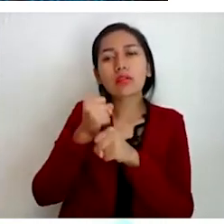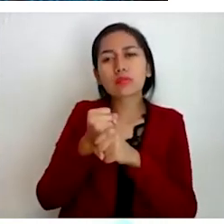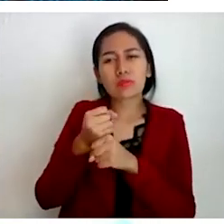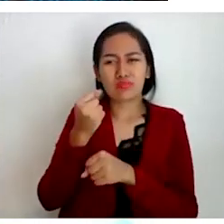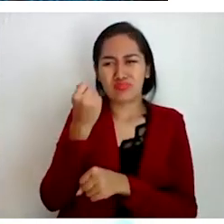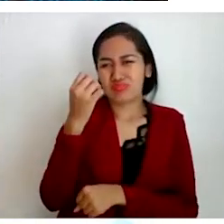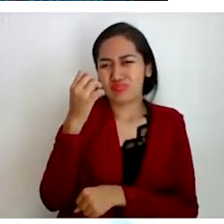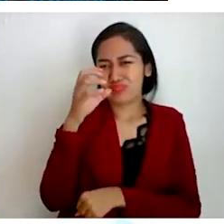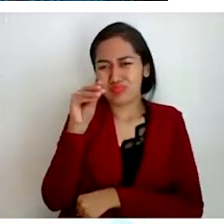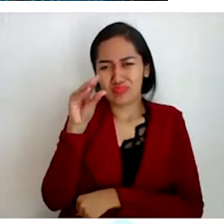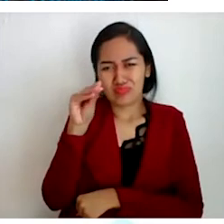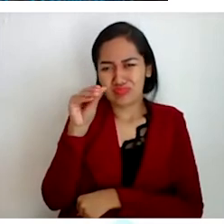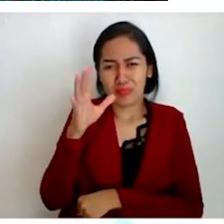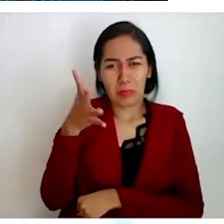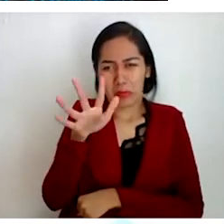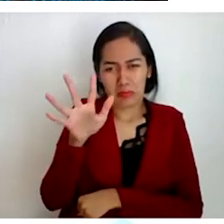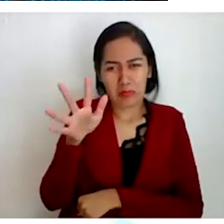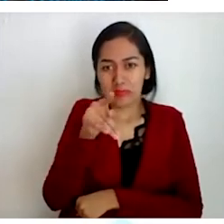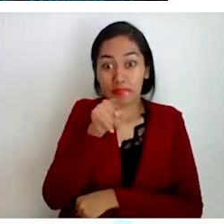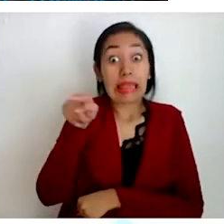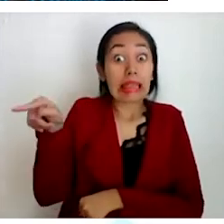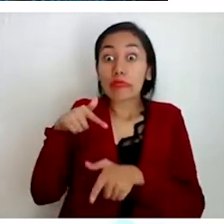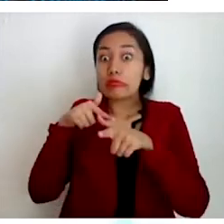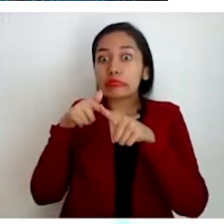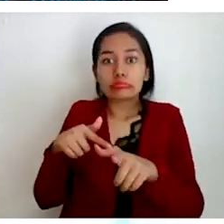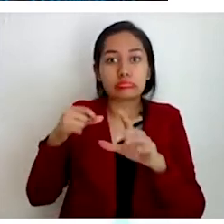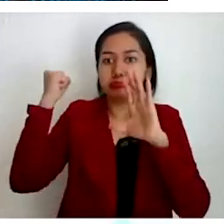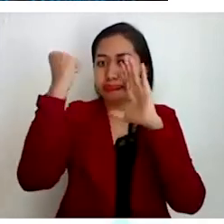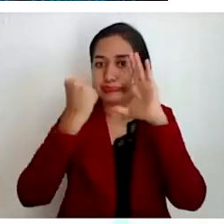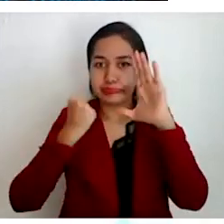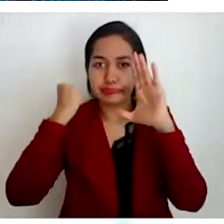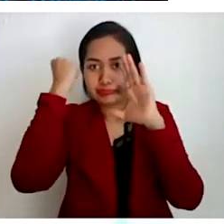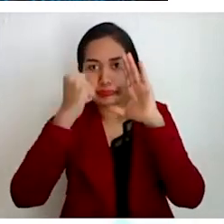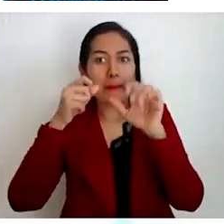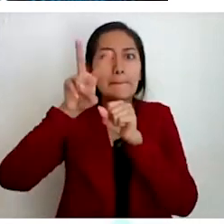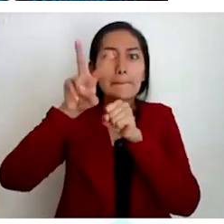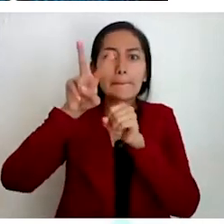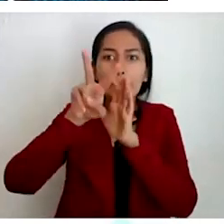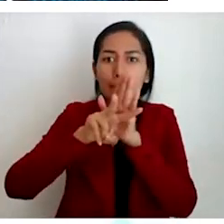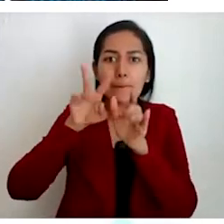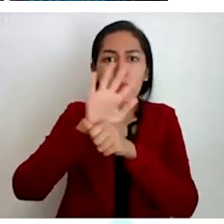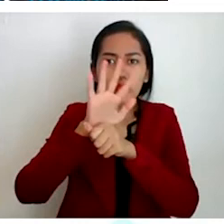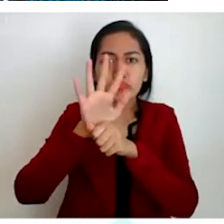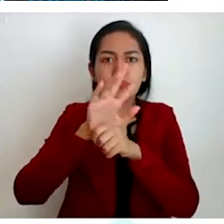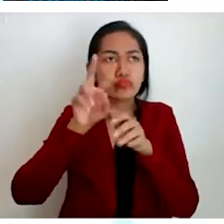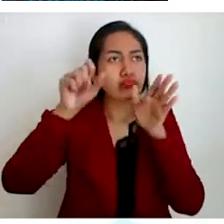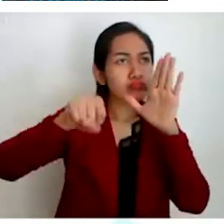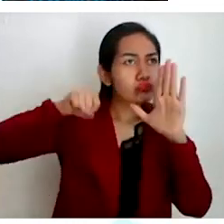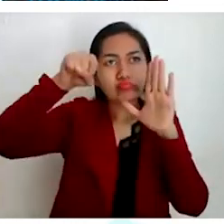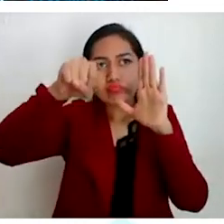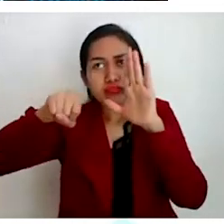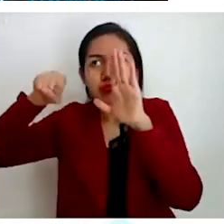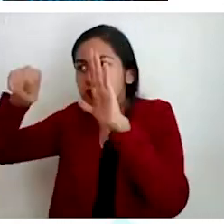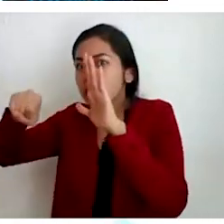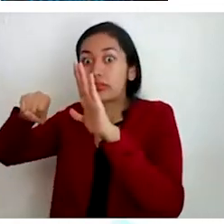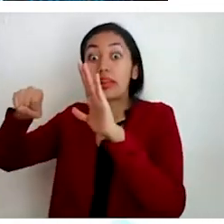a la antigüita, ¿no? Y él dice, yo sigo siendo un espectador del cine clásico, me gusta